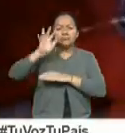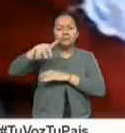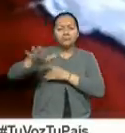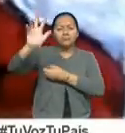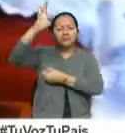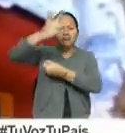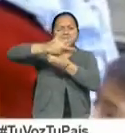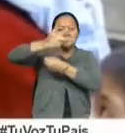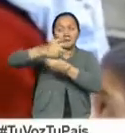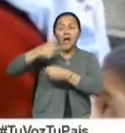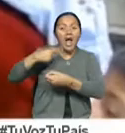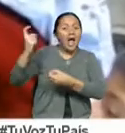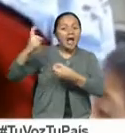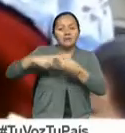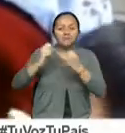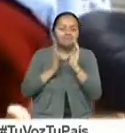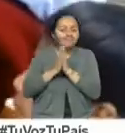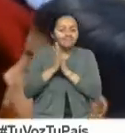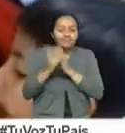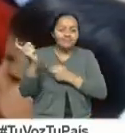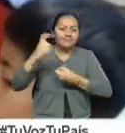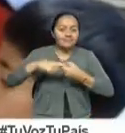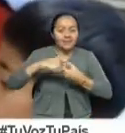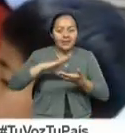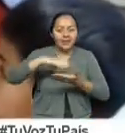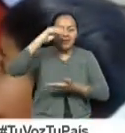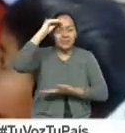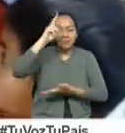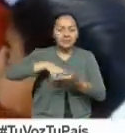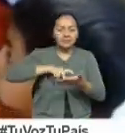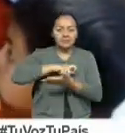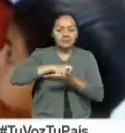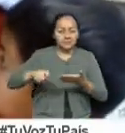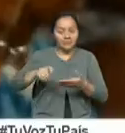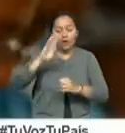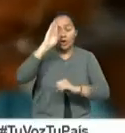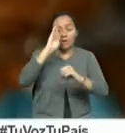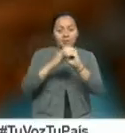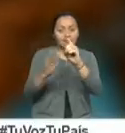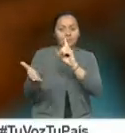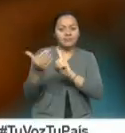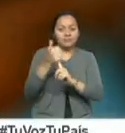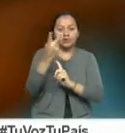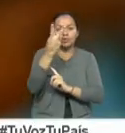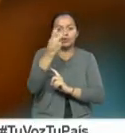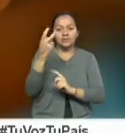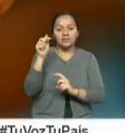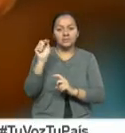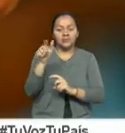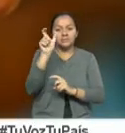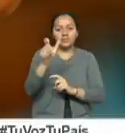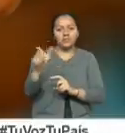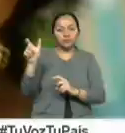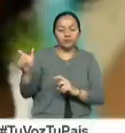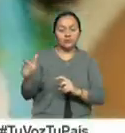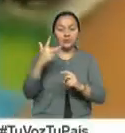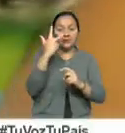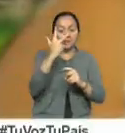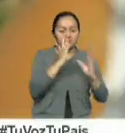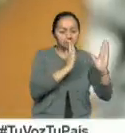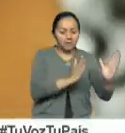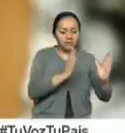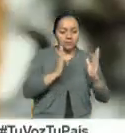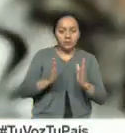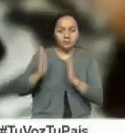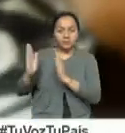se inscribió en esta campaña, cuya meta es alfabetizar a 200.000 personas en 3 fases hasta 2019.